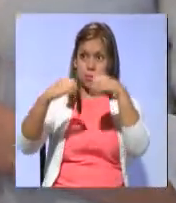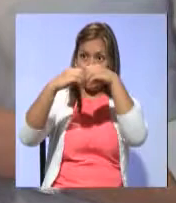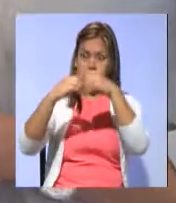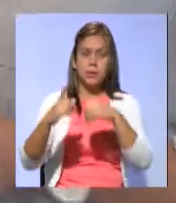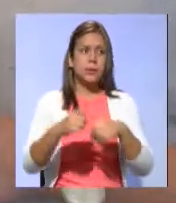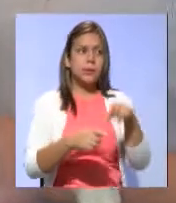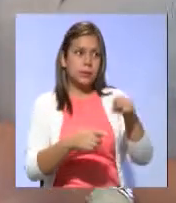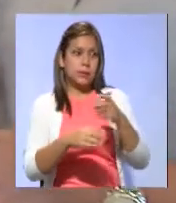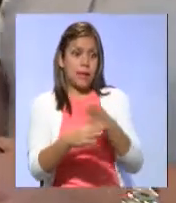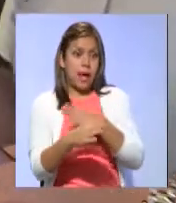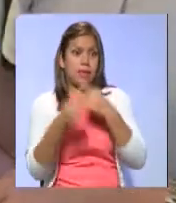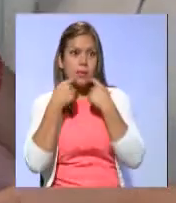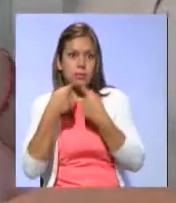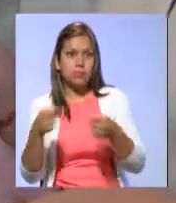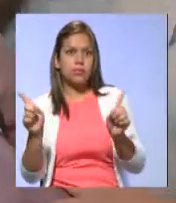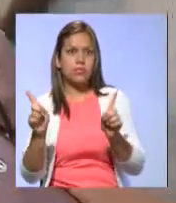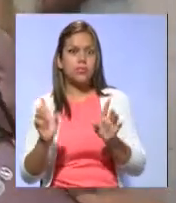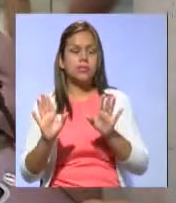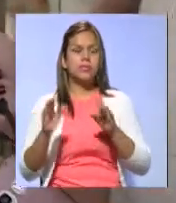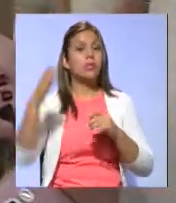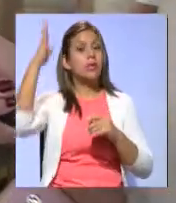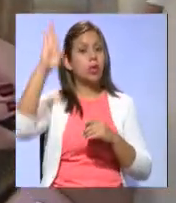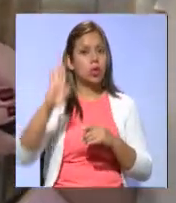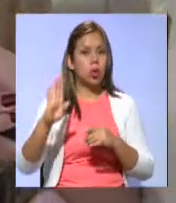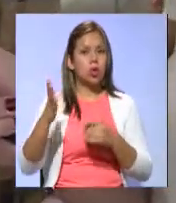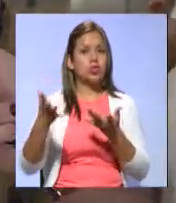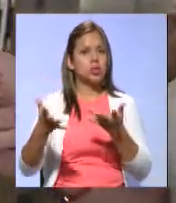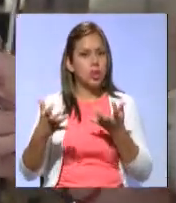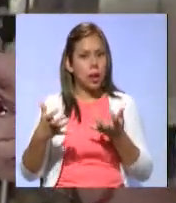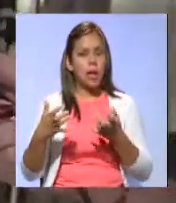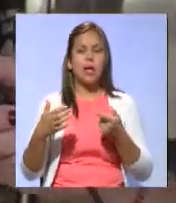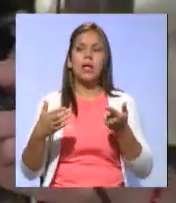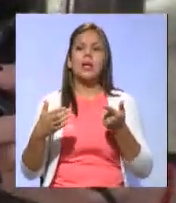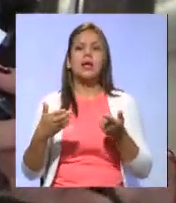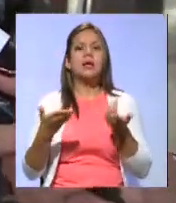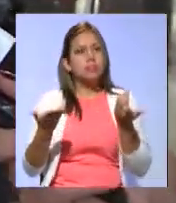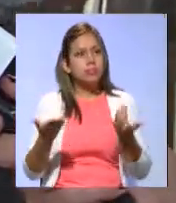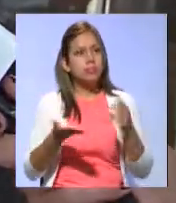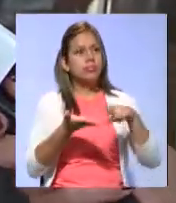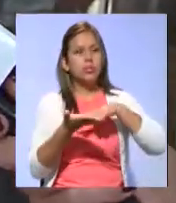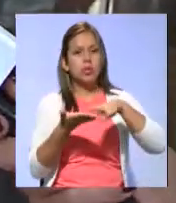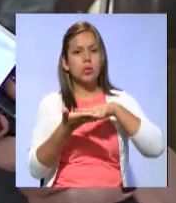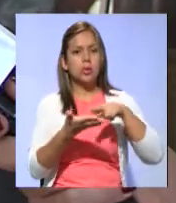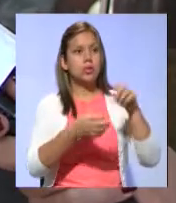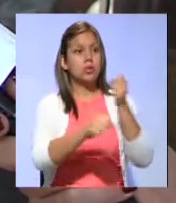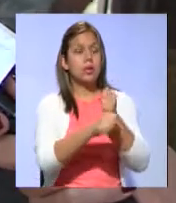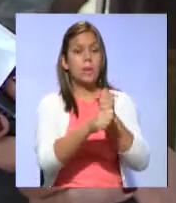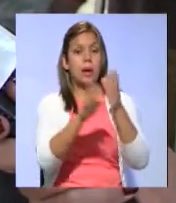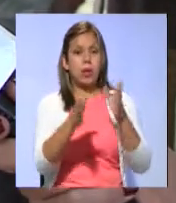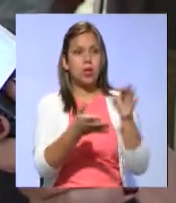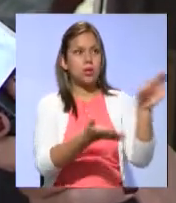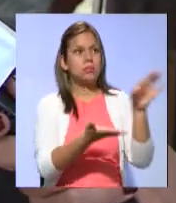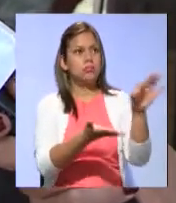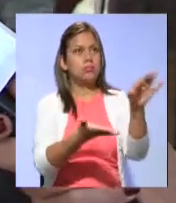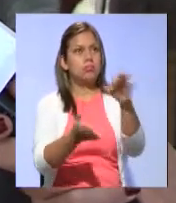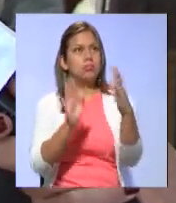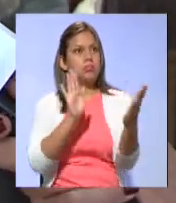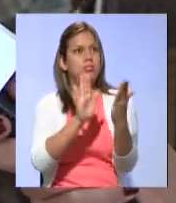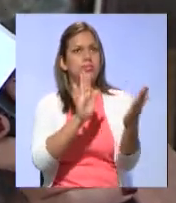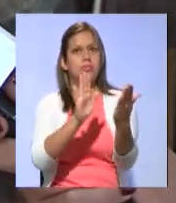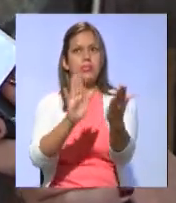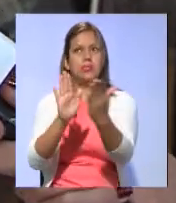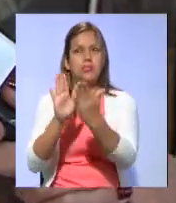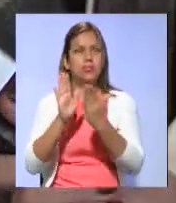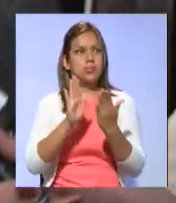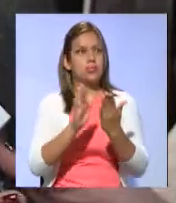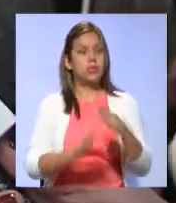este lanzamiento, Dios ha permitido reunirnos con las diferentes frentes de trabajadores y trabajadoras, es decir,